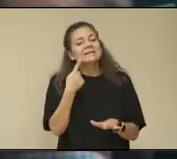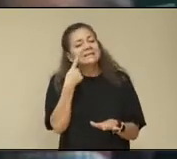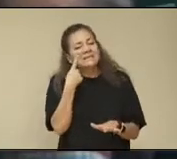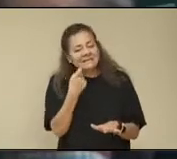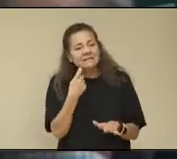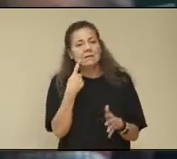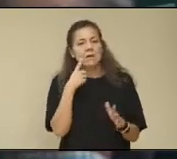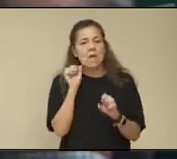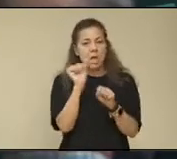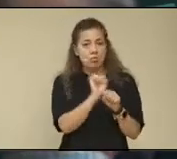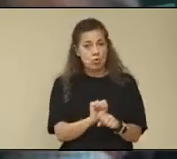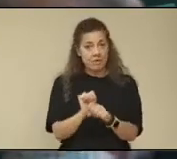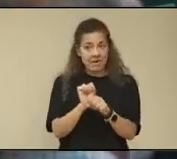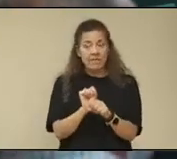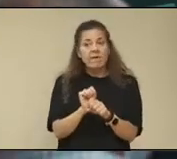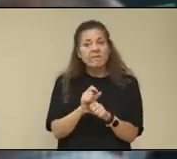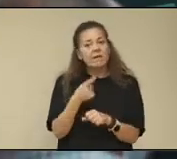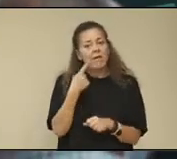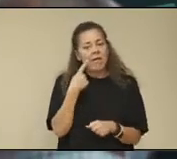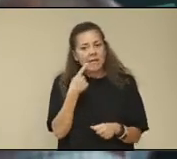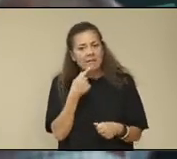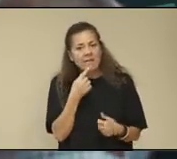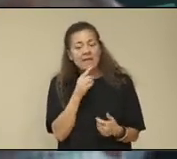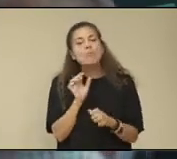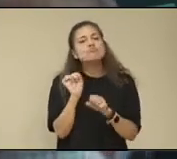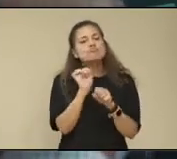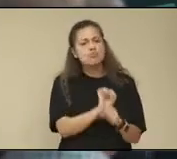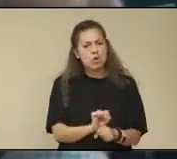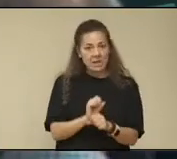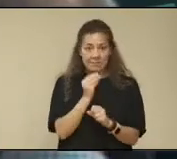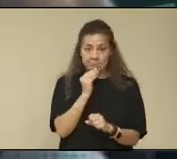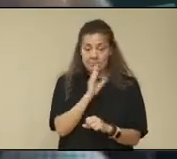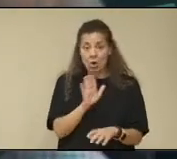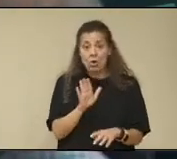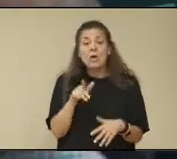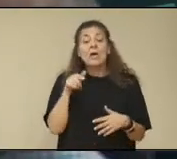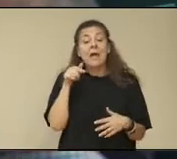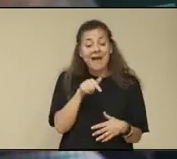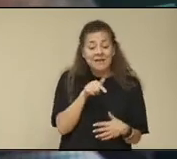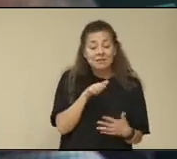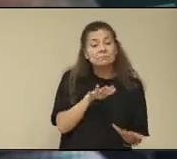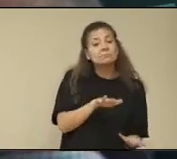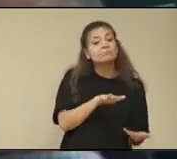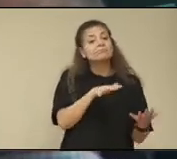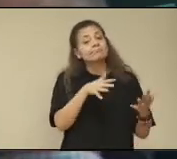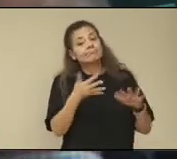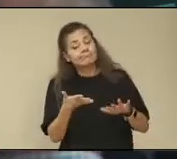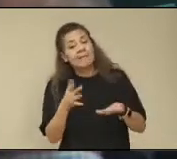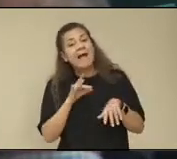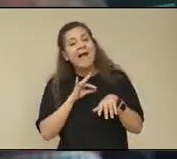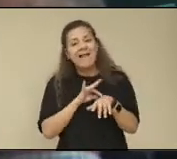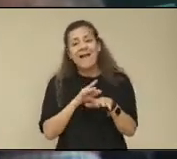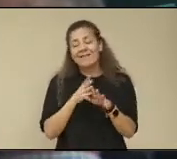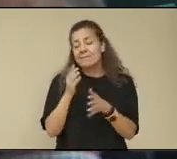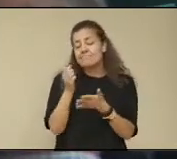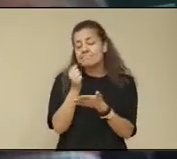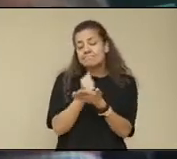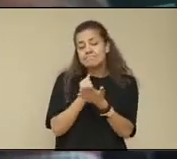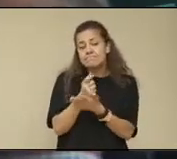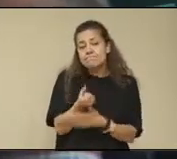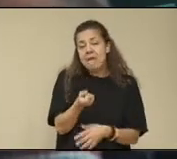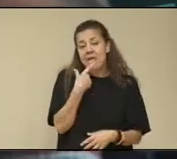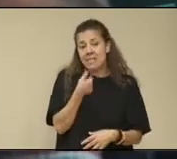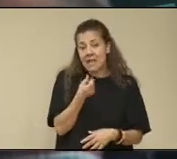de que sí que da las señales de que va a proteger mejor. Pero eso, llevado a la agencia del medicamento, te van a pedir